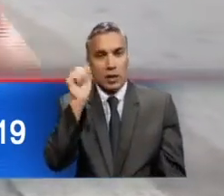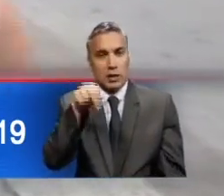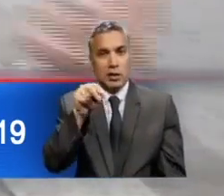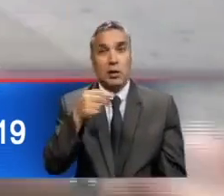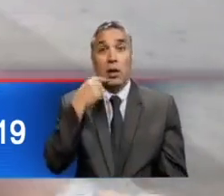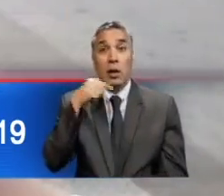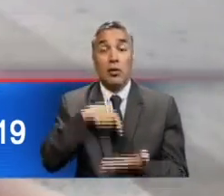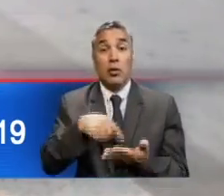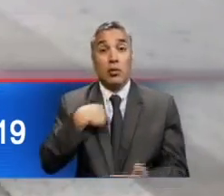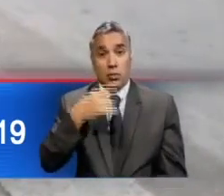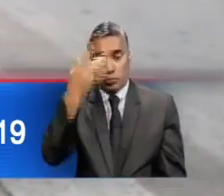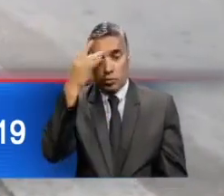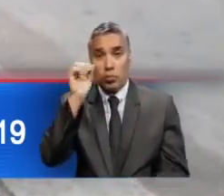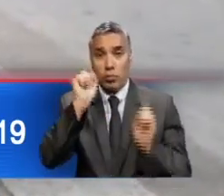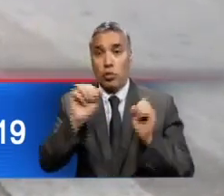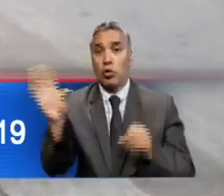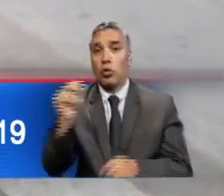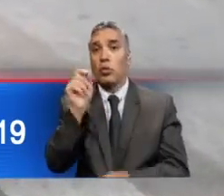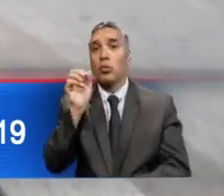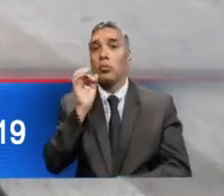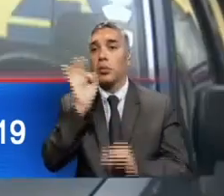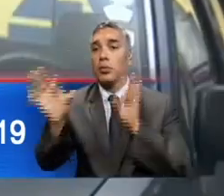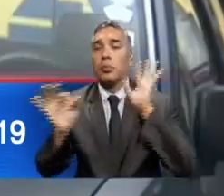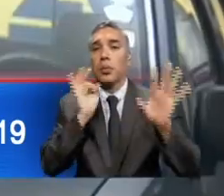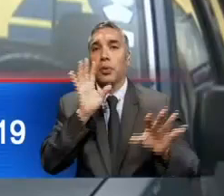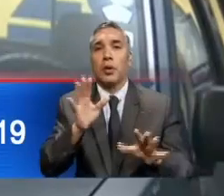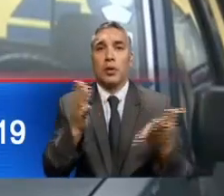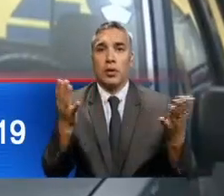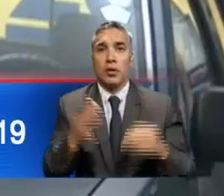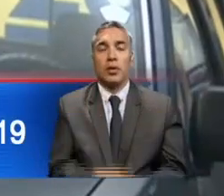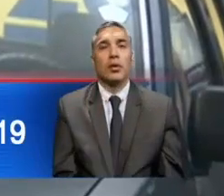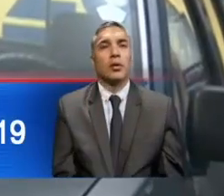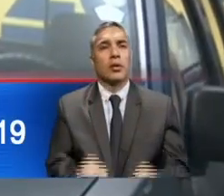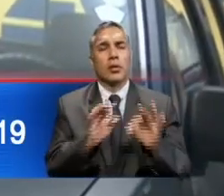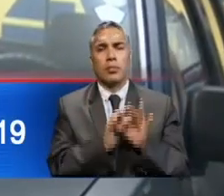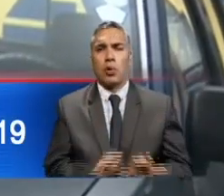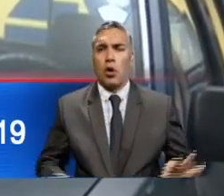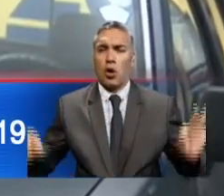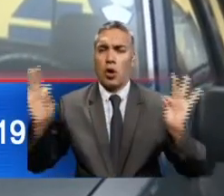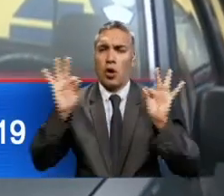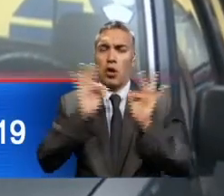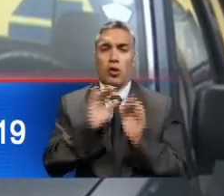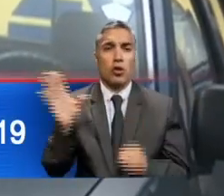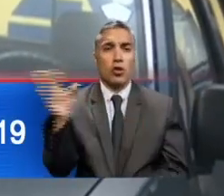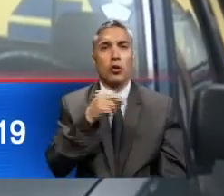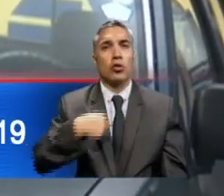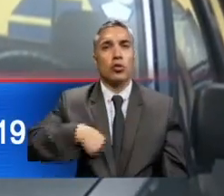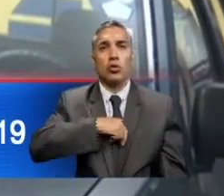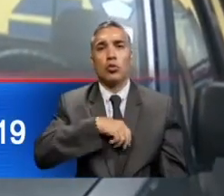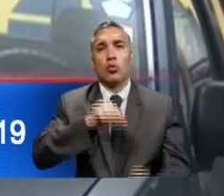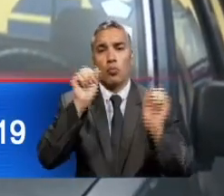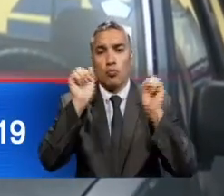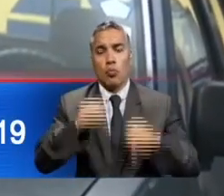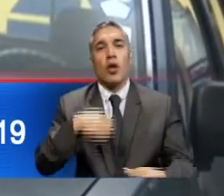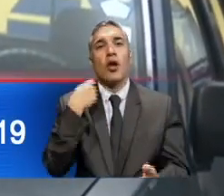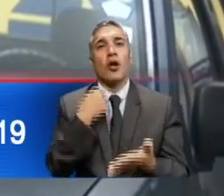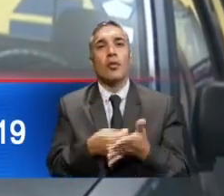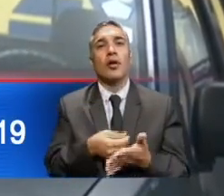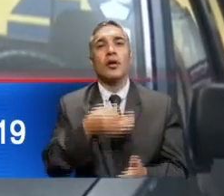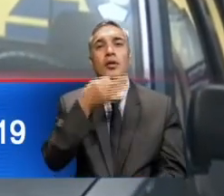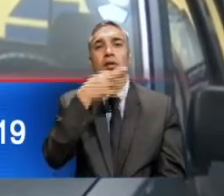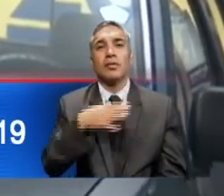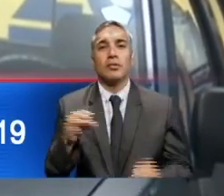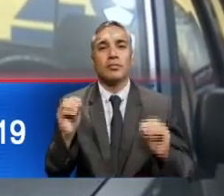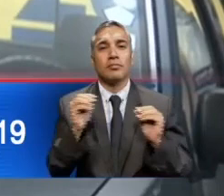siguiera contagiando a todo el mundo si no me hago la prueba. Claro, es importantísimo que todos podamos comprar y hacernos las pruebas